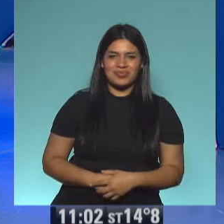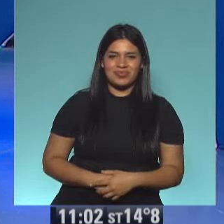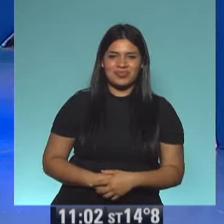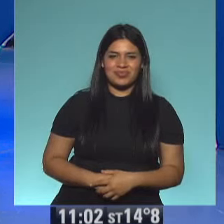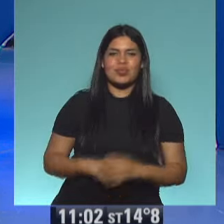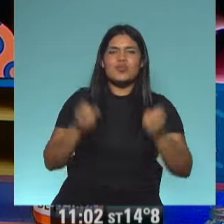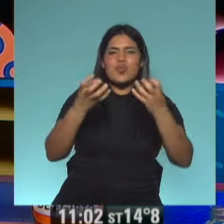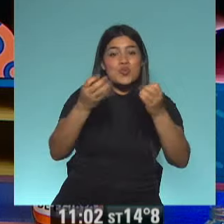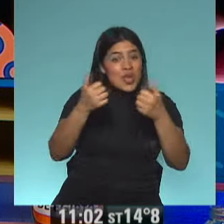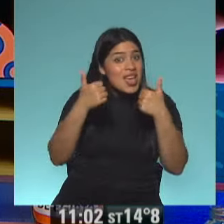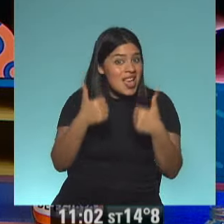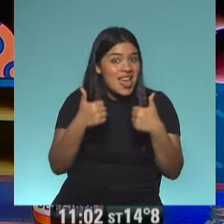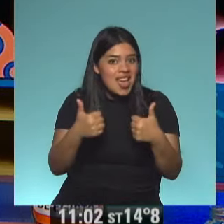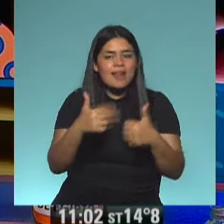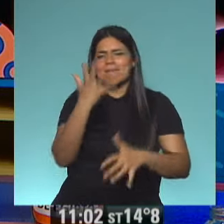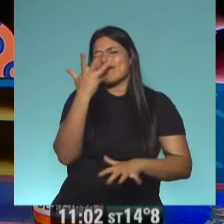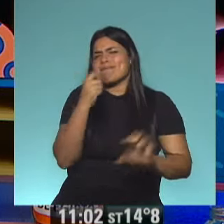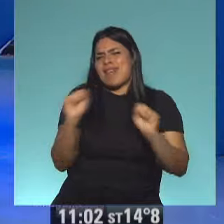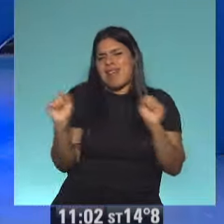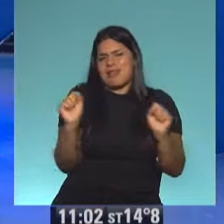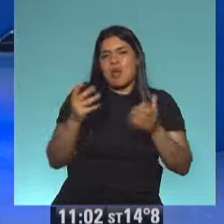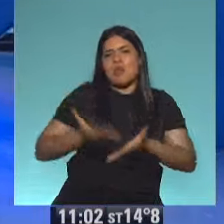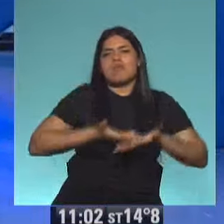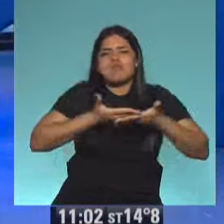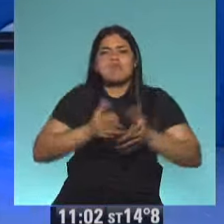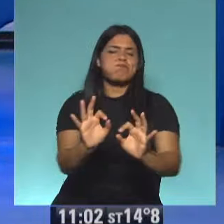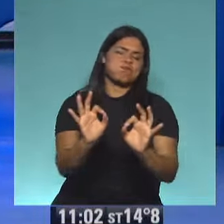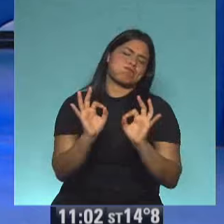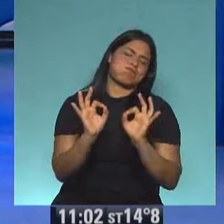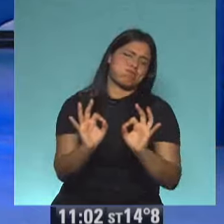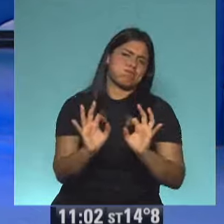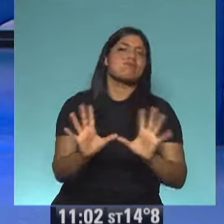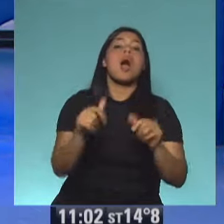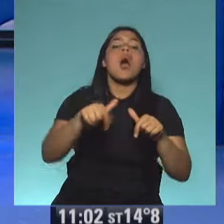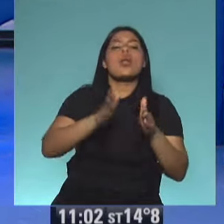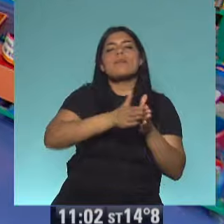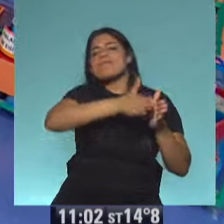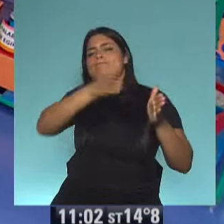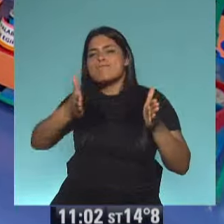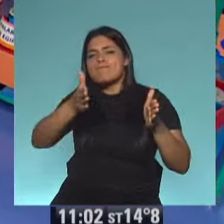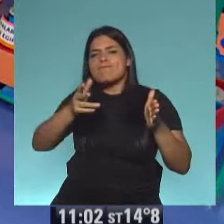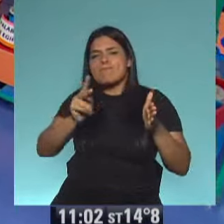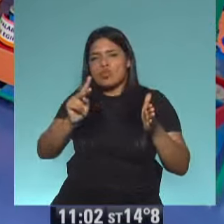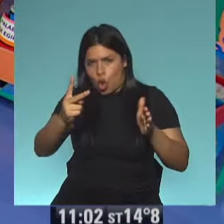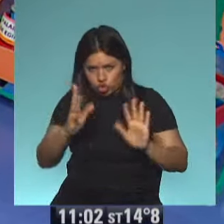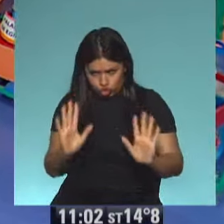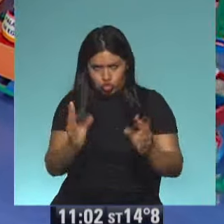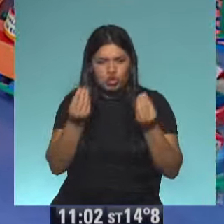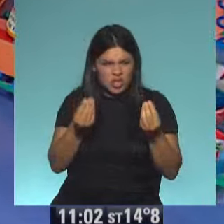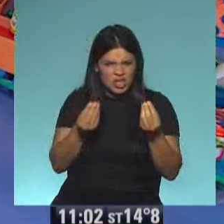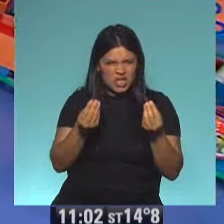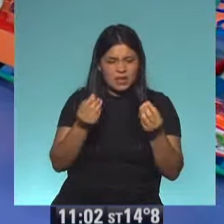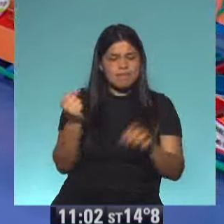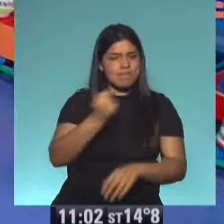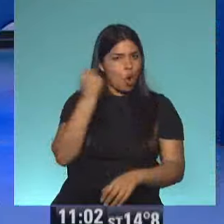Ahí va. Bien. Presentación lista. Ahí pasó la presentación. Ahora viene otra parte muy importante, sí, que es la parte